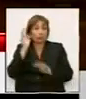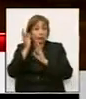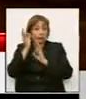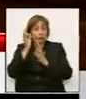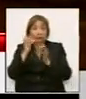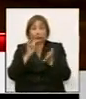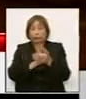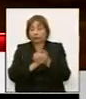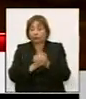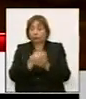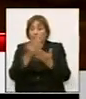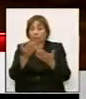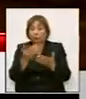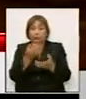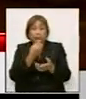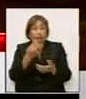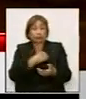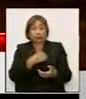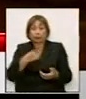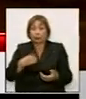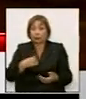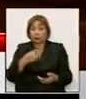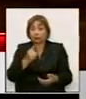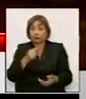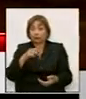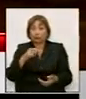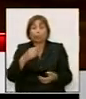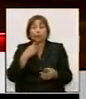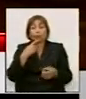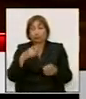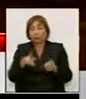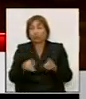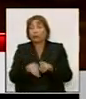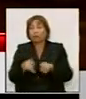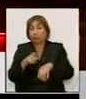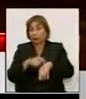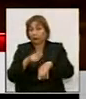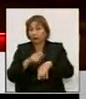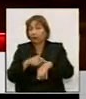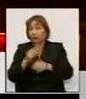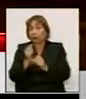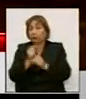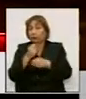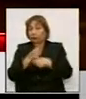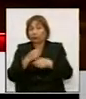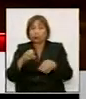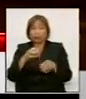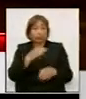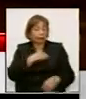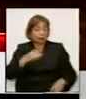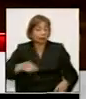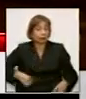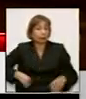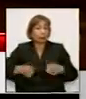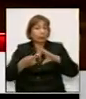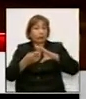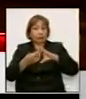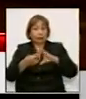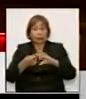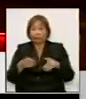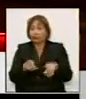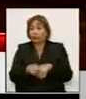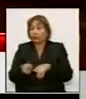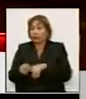sus aportes, no solo como miembro de Acción Popular, sino durante sus gestiones, tanto como ministro de Energía y Minas, como